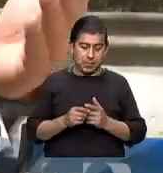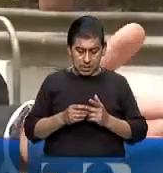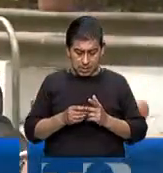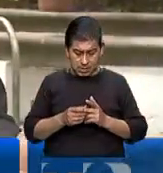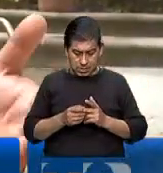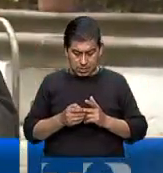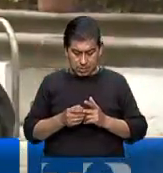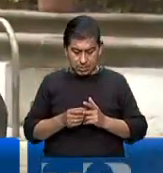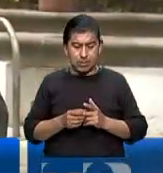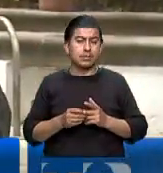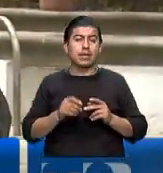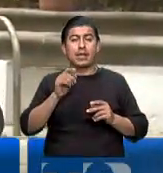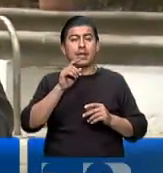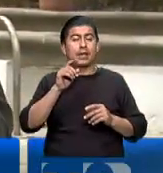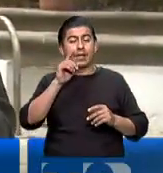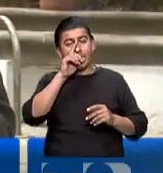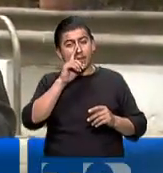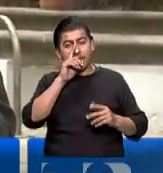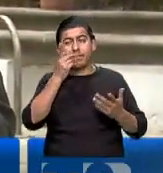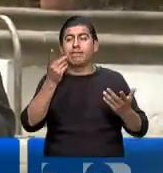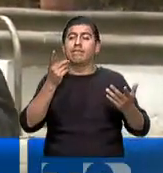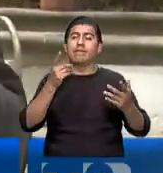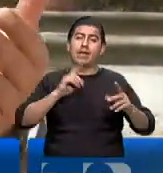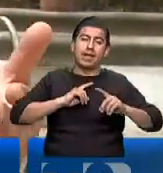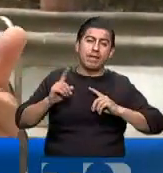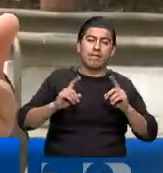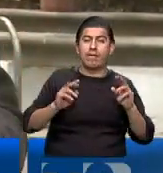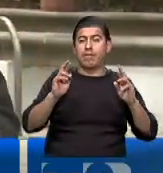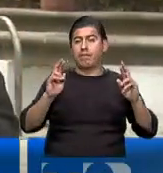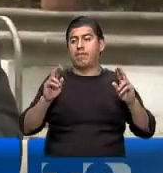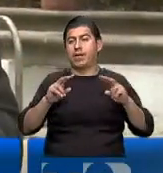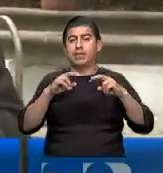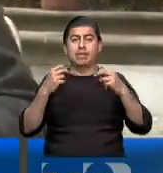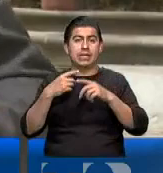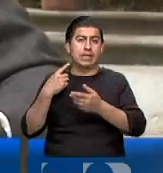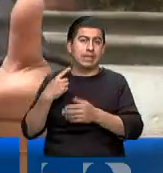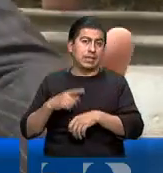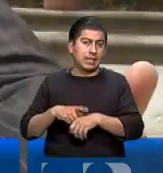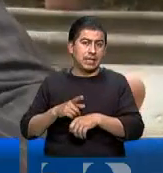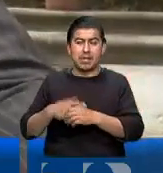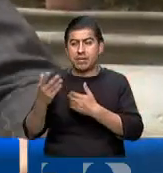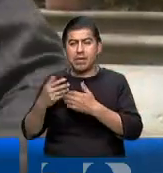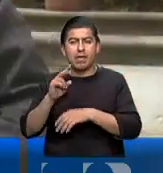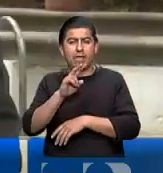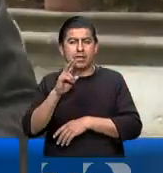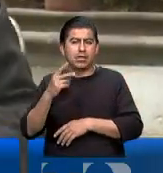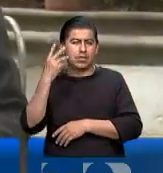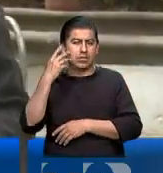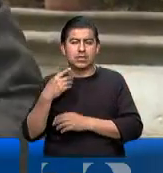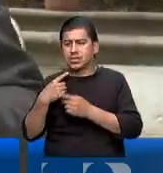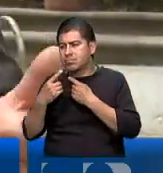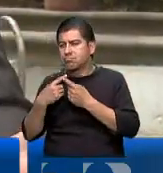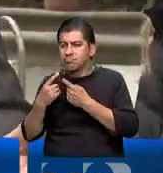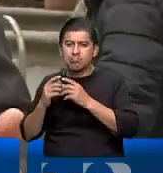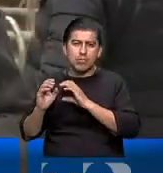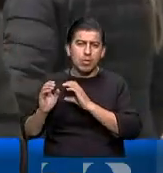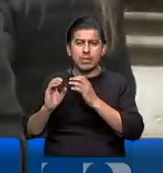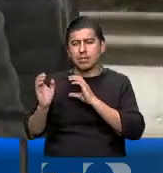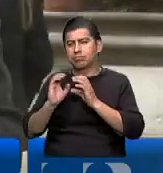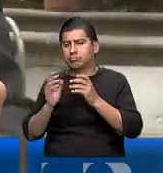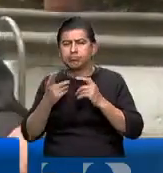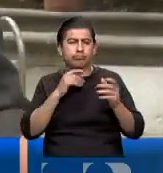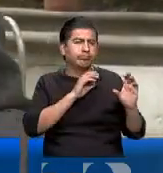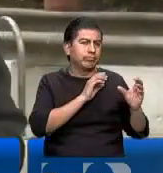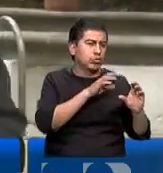esperan tanto empleadores como trabajadores es aprovechar este tiempo de 22 días que se extiende